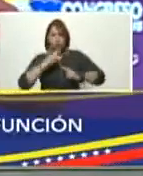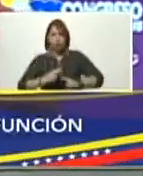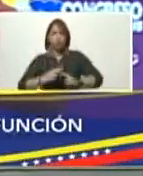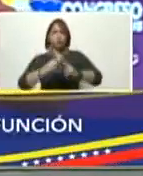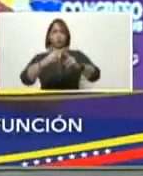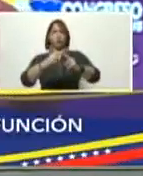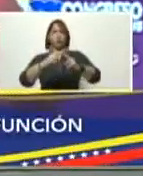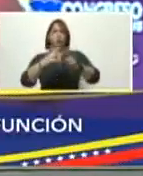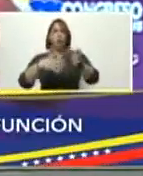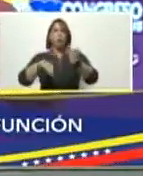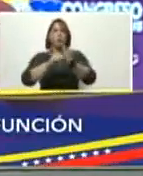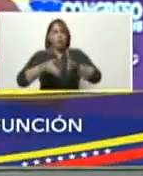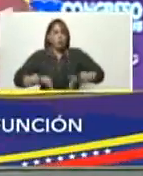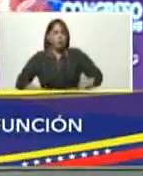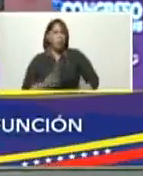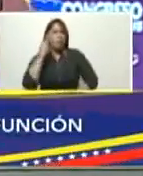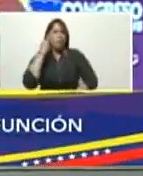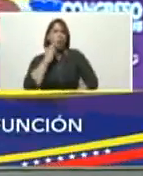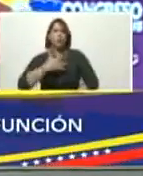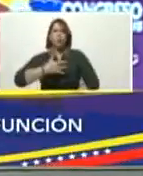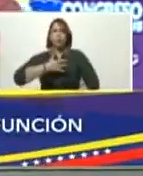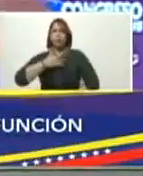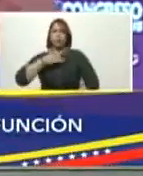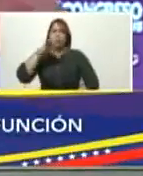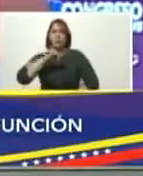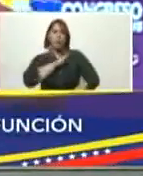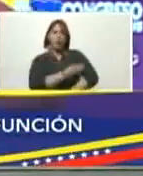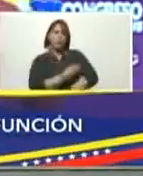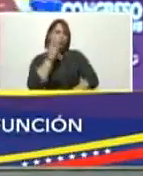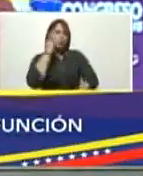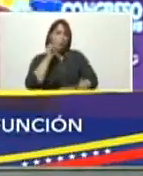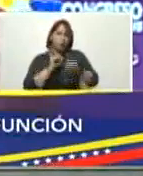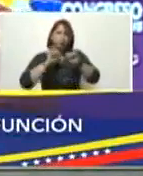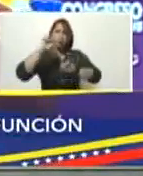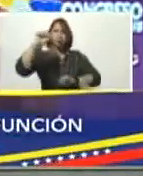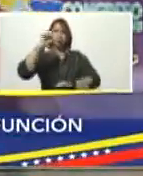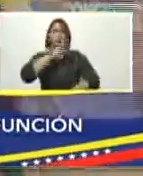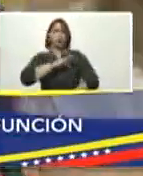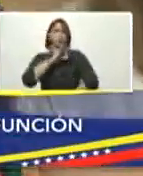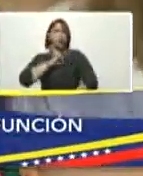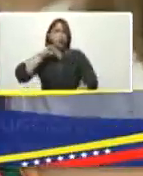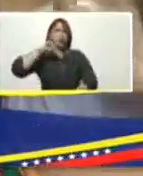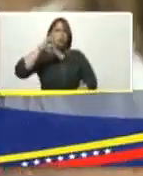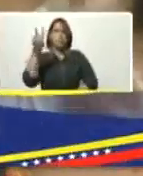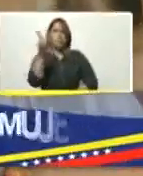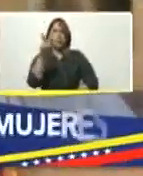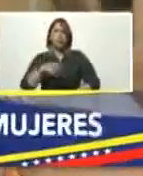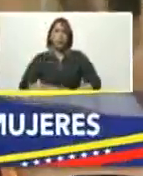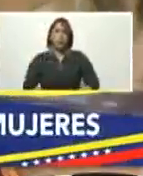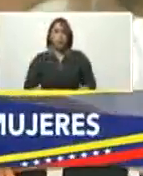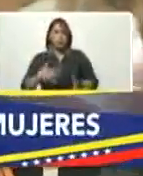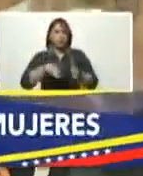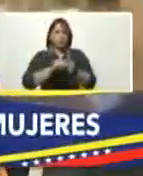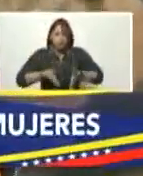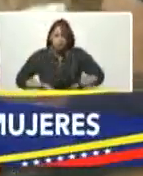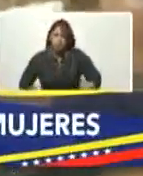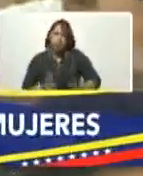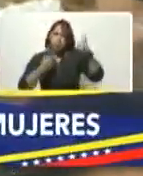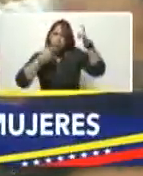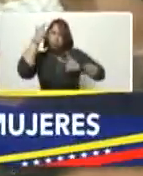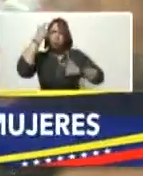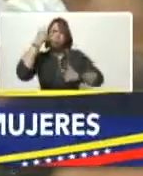del bolivarianismo, el renacer del feminismo socialista venezolano, el renacer del